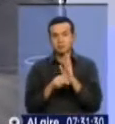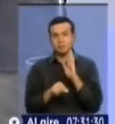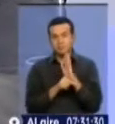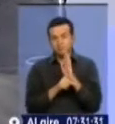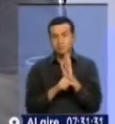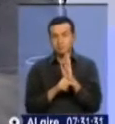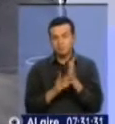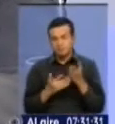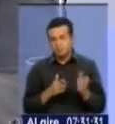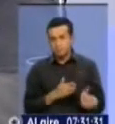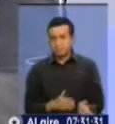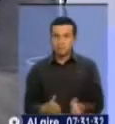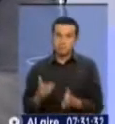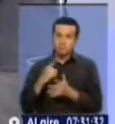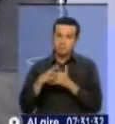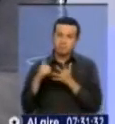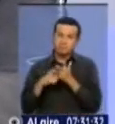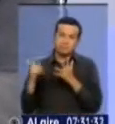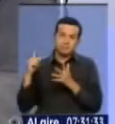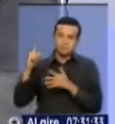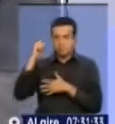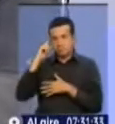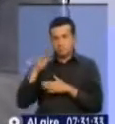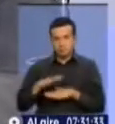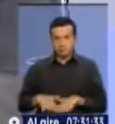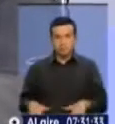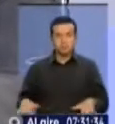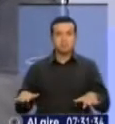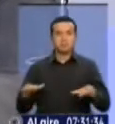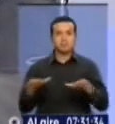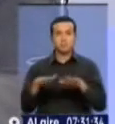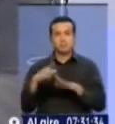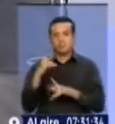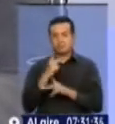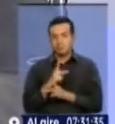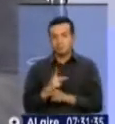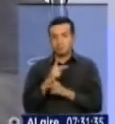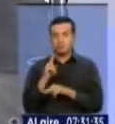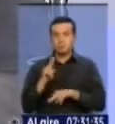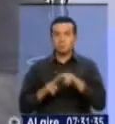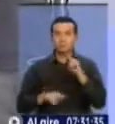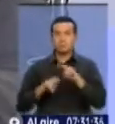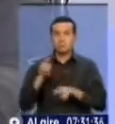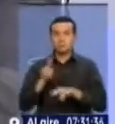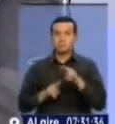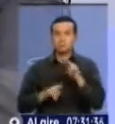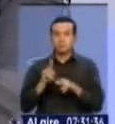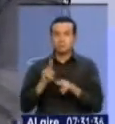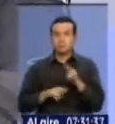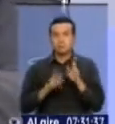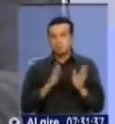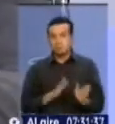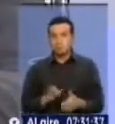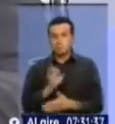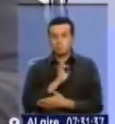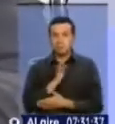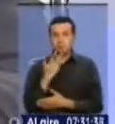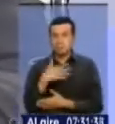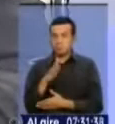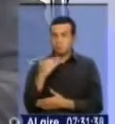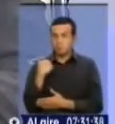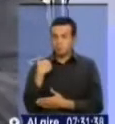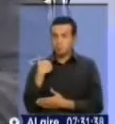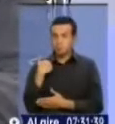ser ejecutada por los diferentes niveles de gobierno en cuanto a precautelar que las construcciones se hagan de manera técnica ya hay normativa